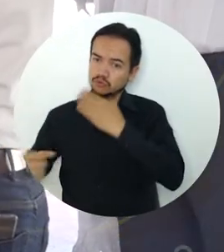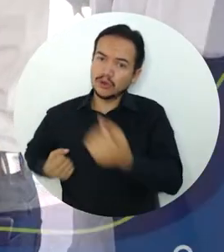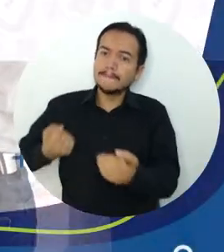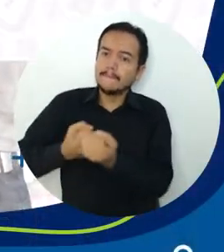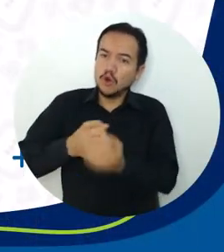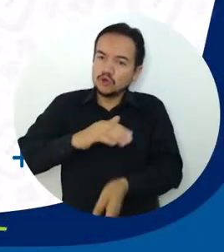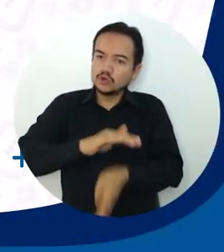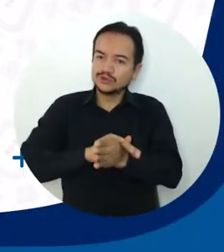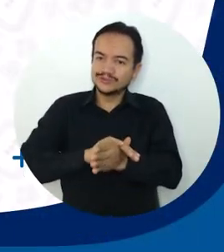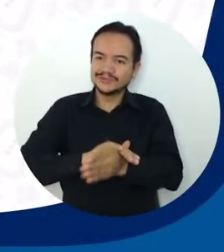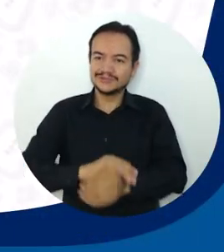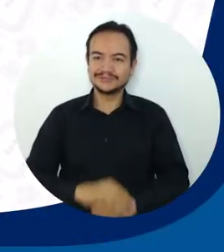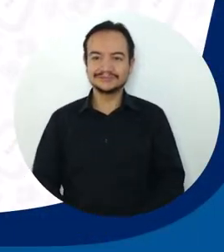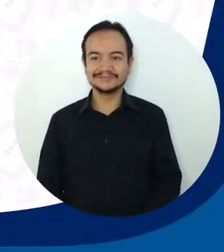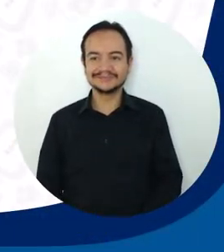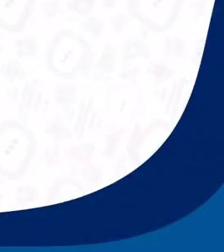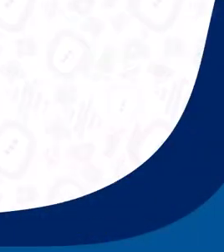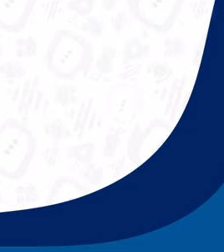constante